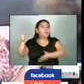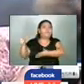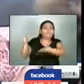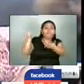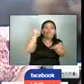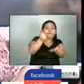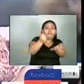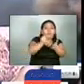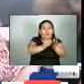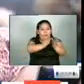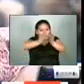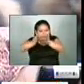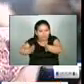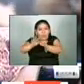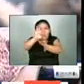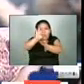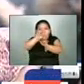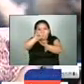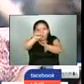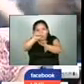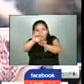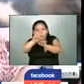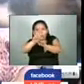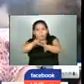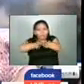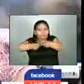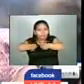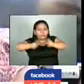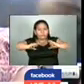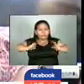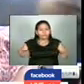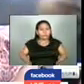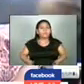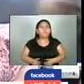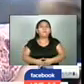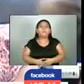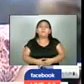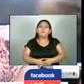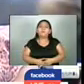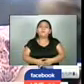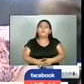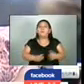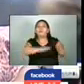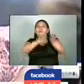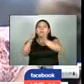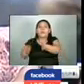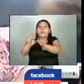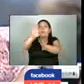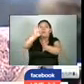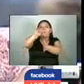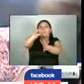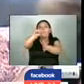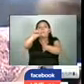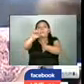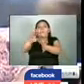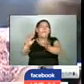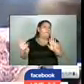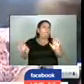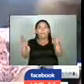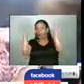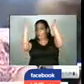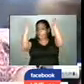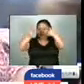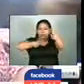a la fase 2 del Plan Control Territorial? Y en la fase 3 del famoso